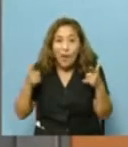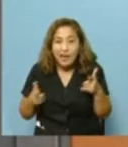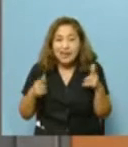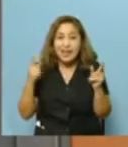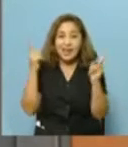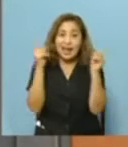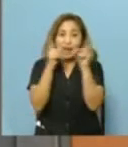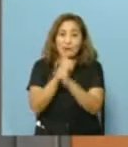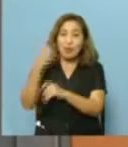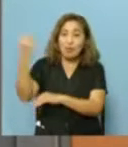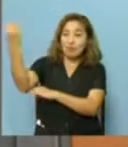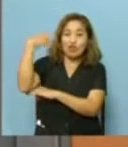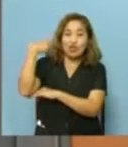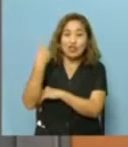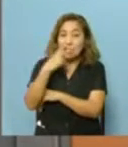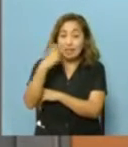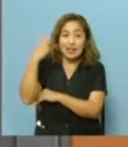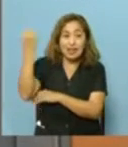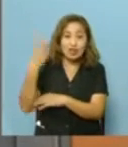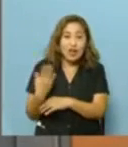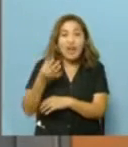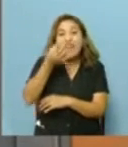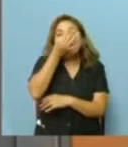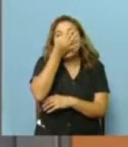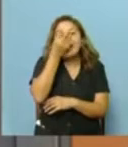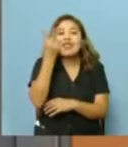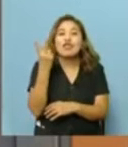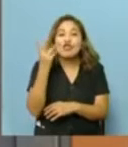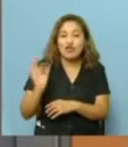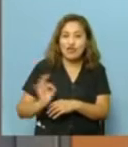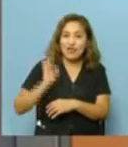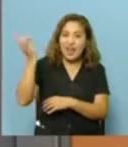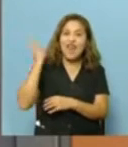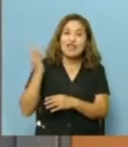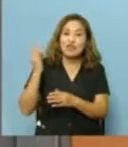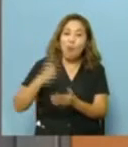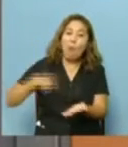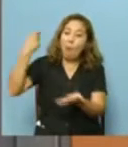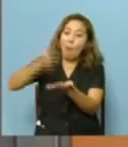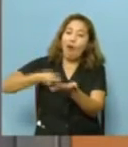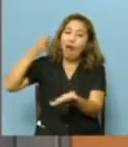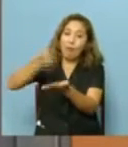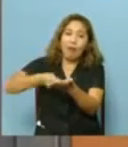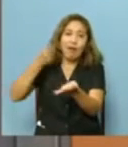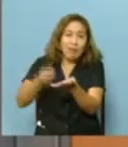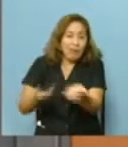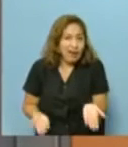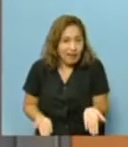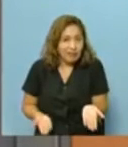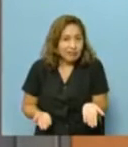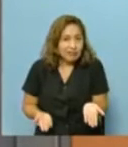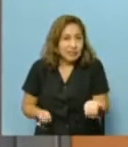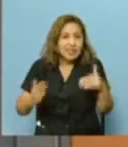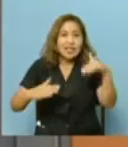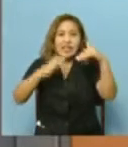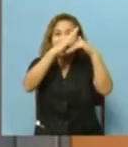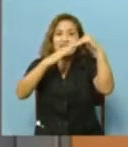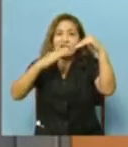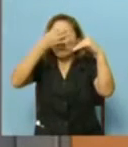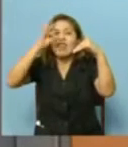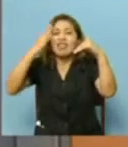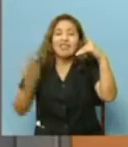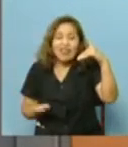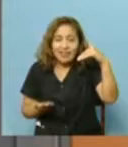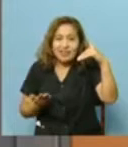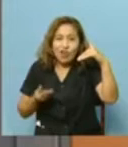el problema de la energía le lleva 22 años por lo menos devolver el crédito y la vida útil del panel es de 20